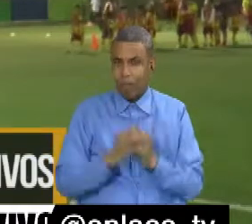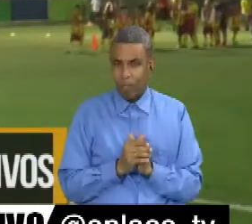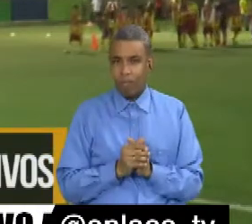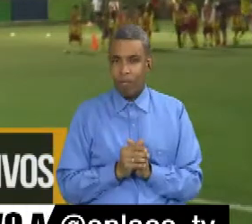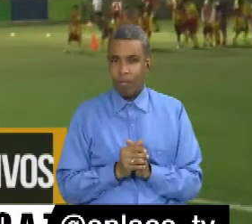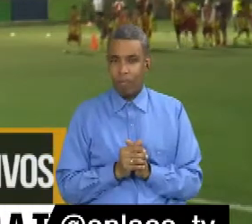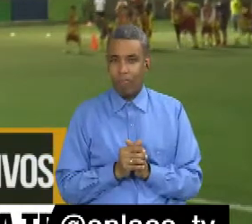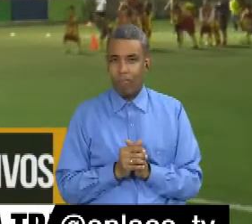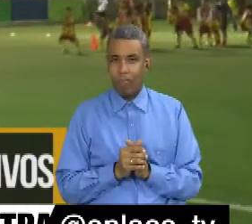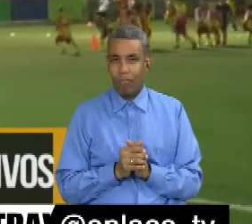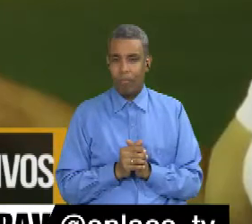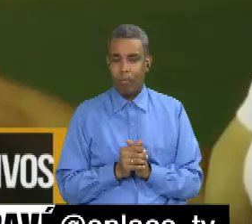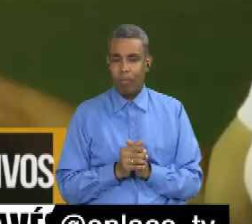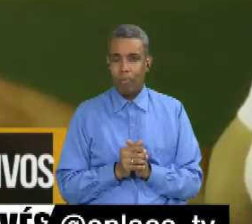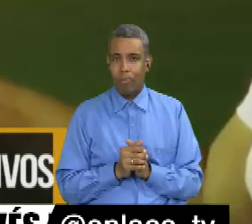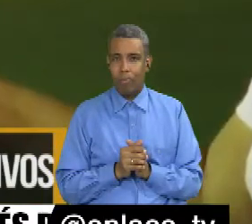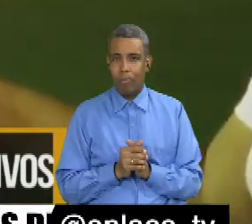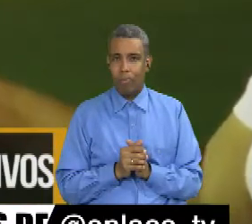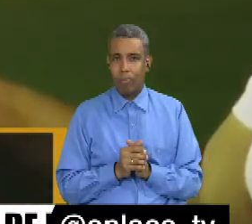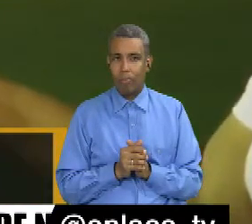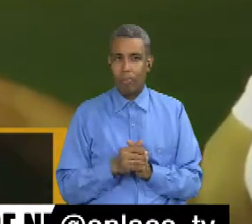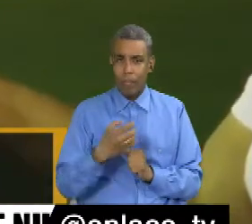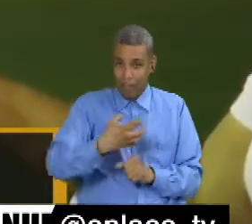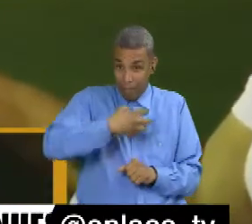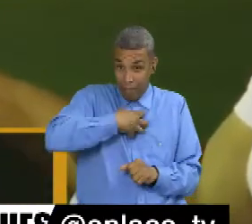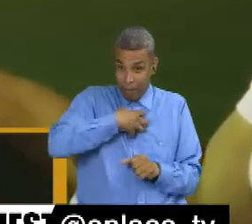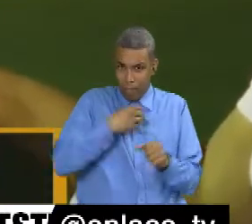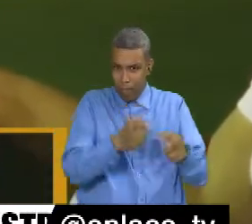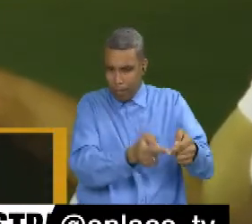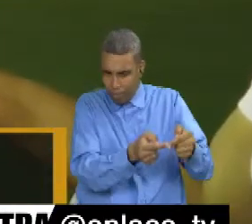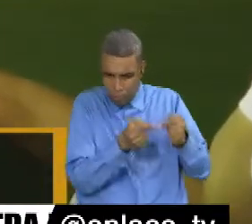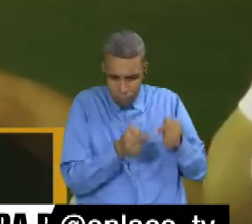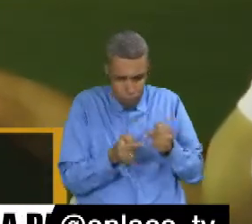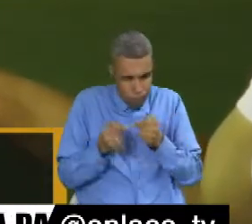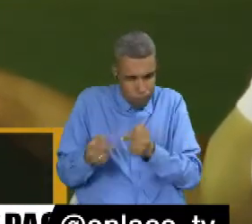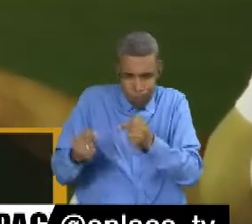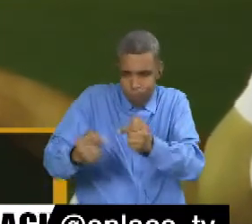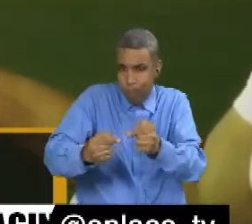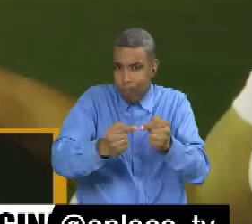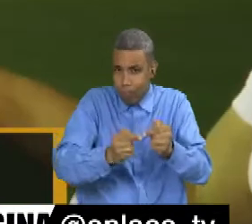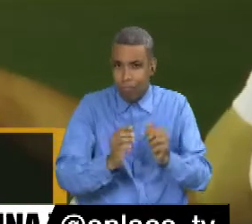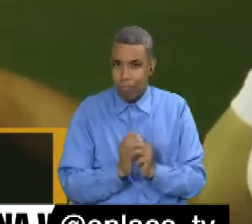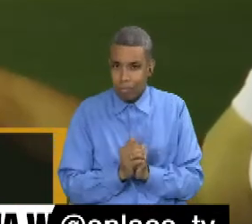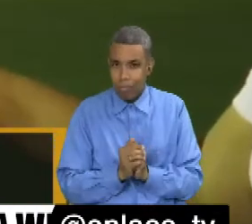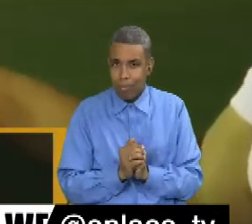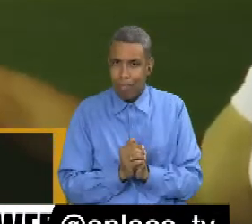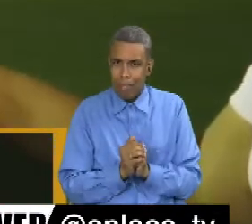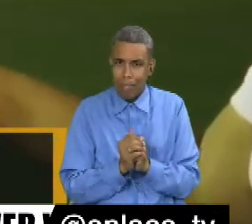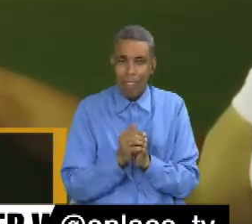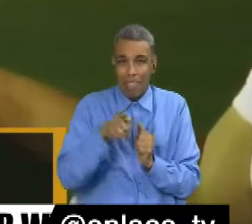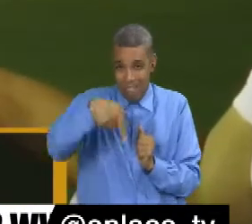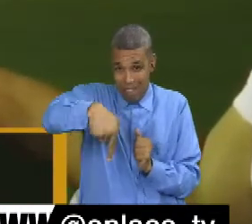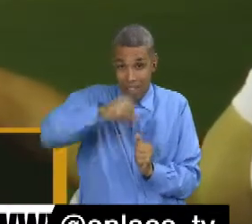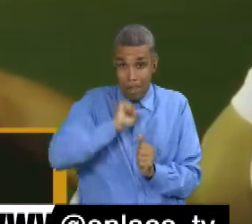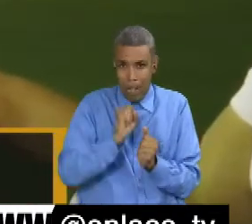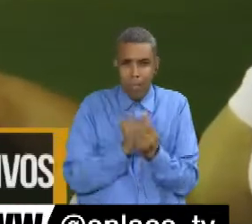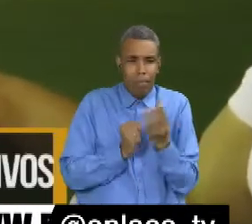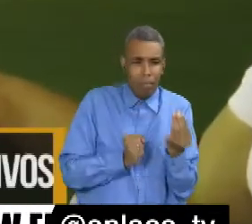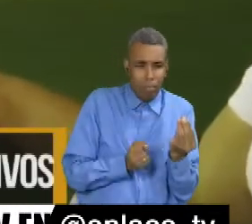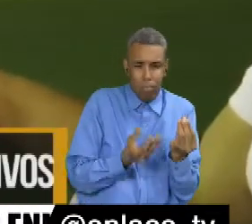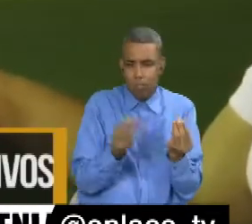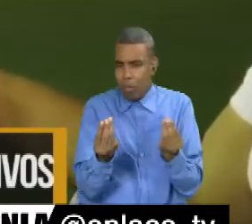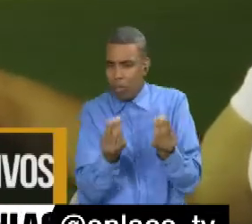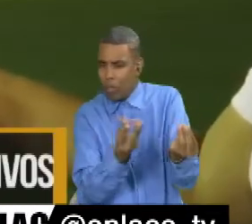disciplina deportiva. Esto es un torneo invitacional que participan siempre los mejores equipos de Barranca Bermeja en el Templo del